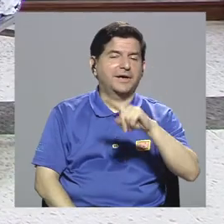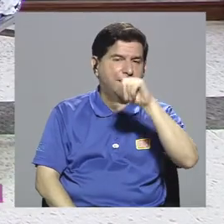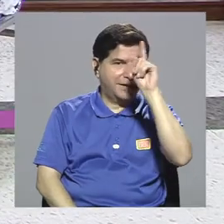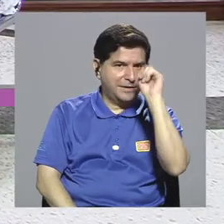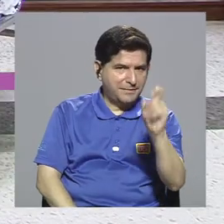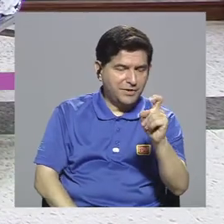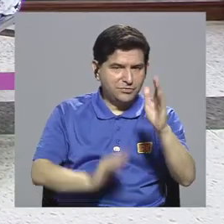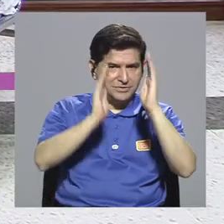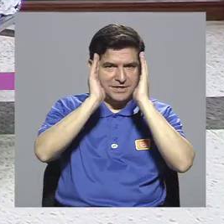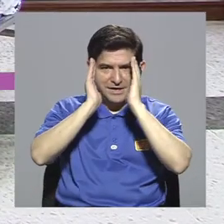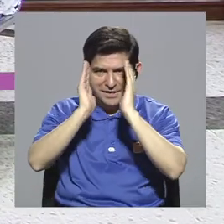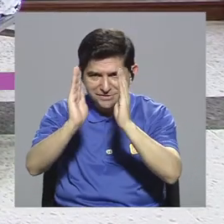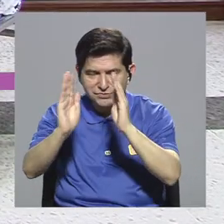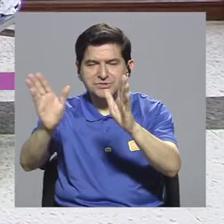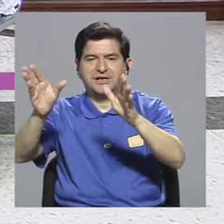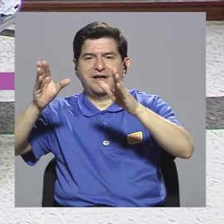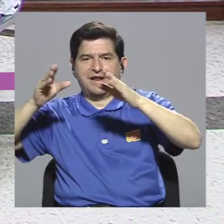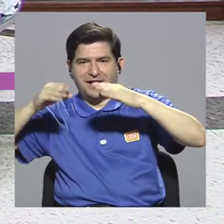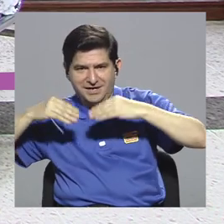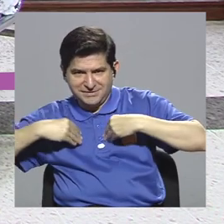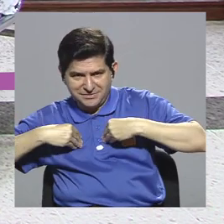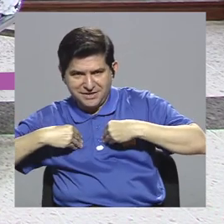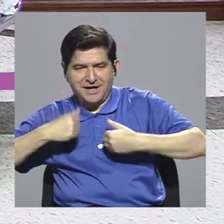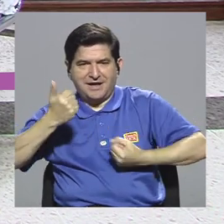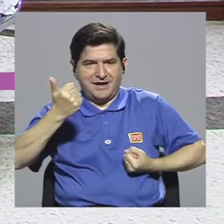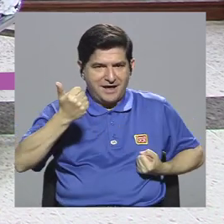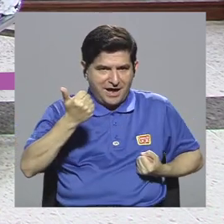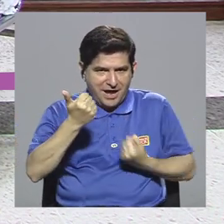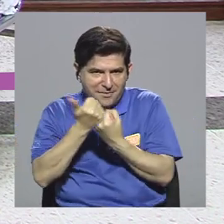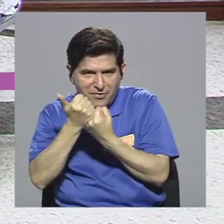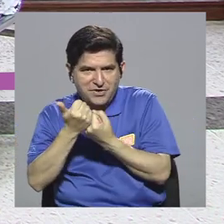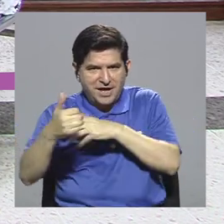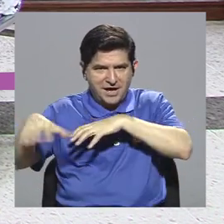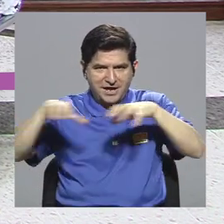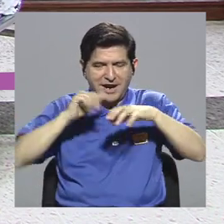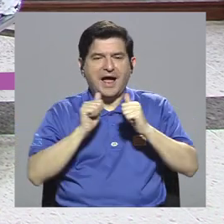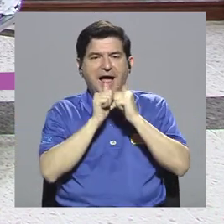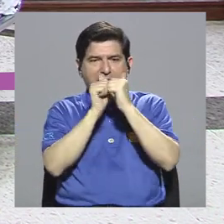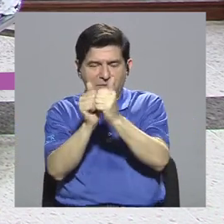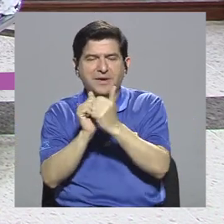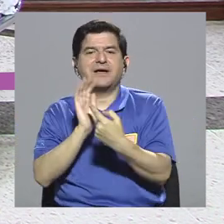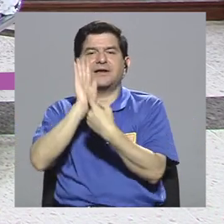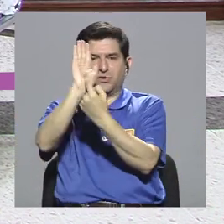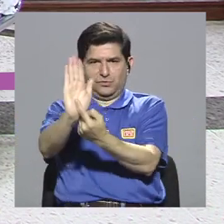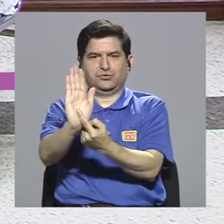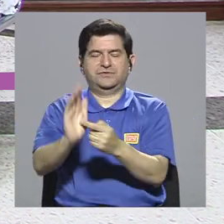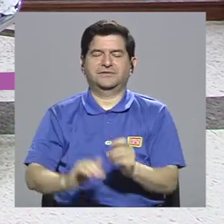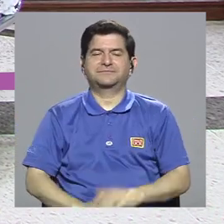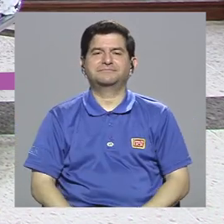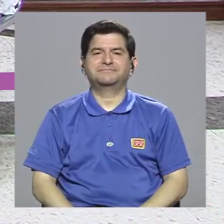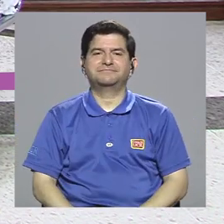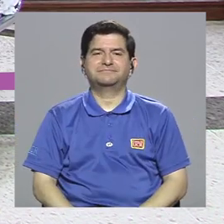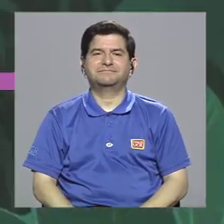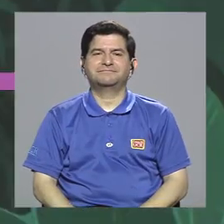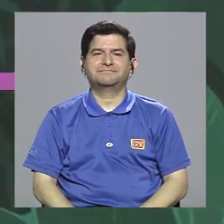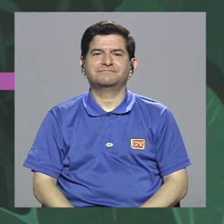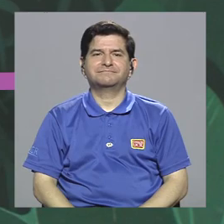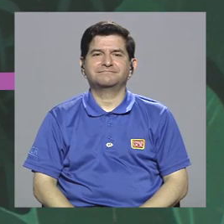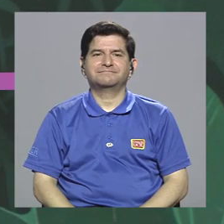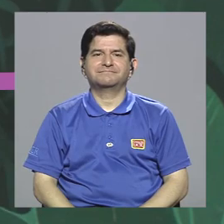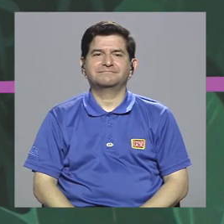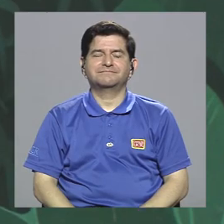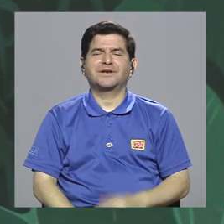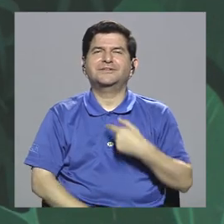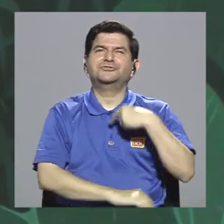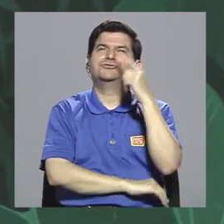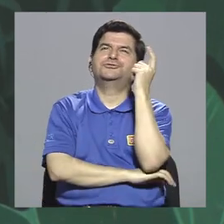escuchar, aceptar, apoyar, actuar, acompañar y mostrar ese ejemplo. Que estaba pensando